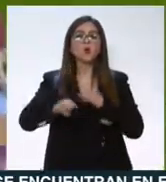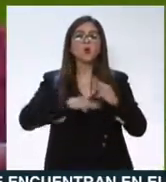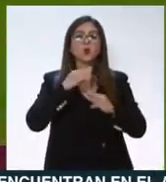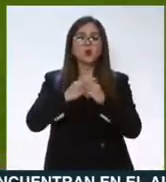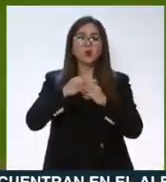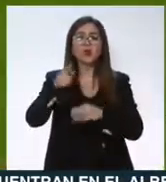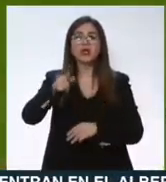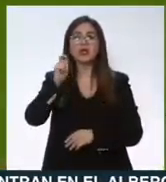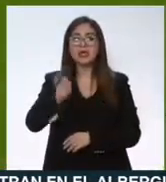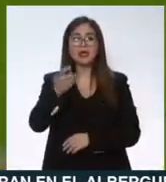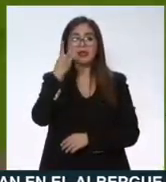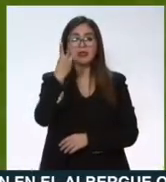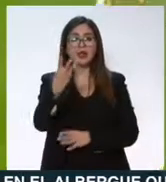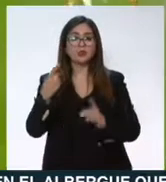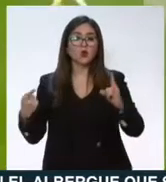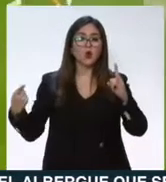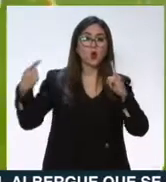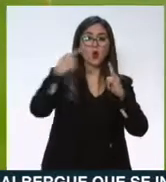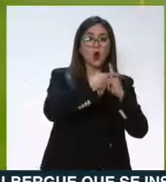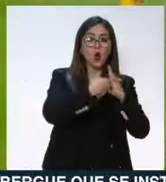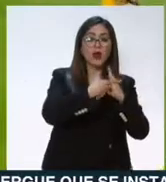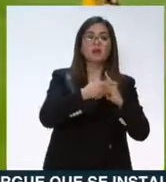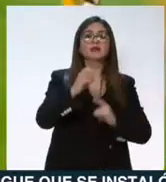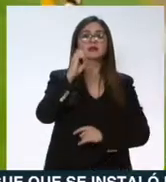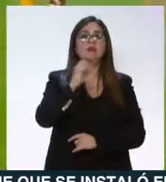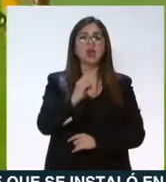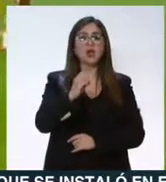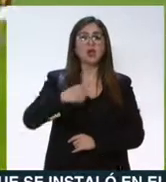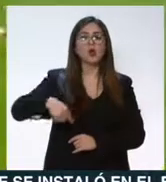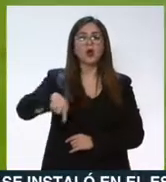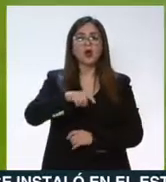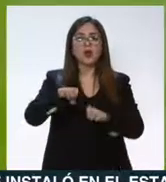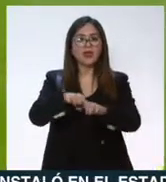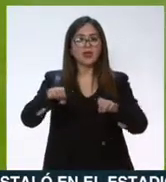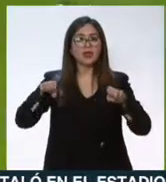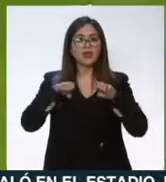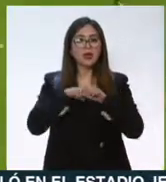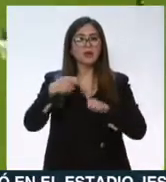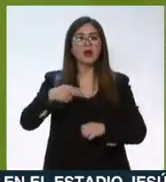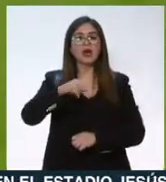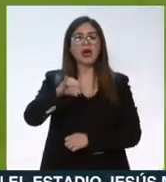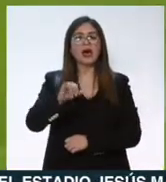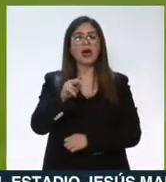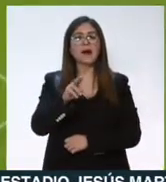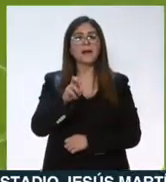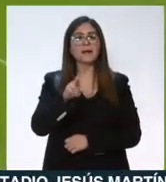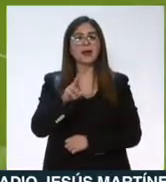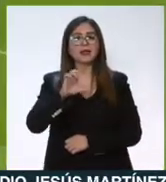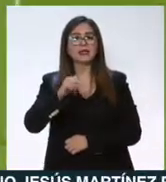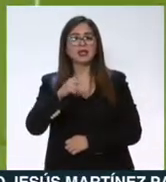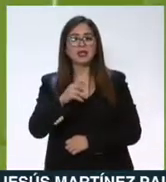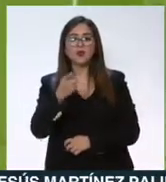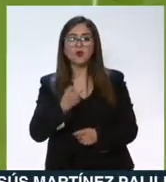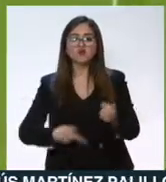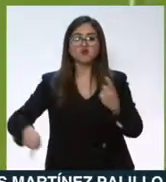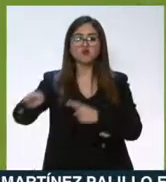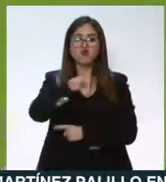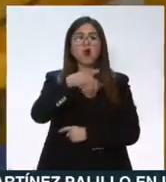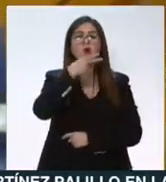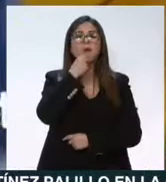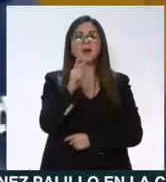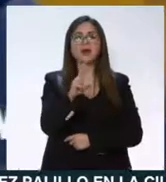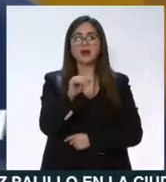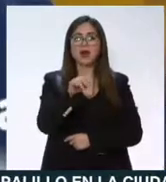Wolverhampton le pega 3-0 al West Ham United de Javier Chicharito Hernández. Doblete de